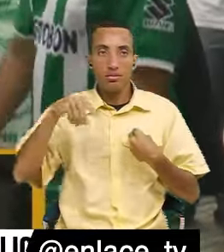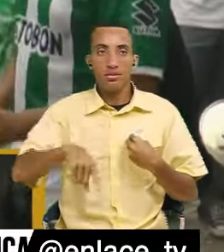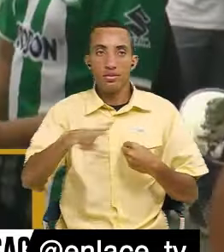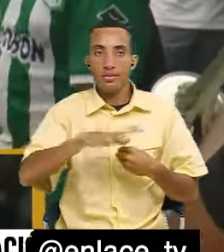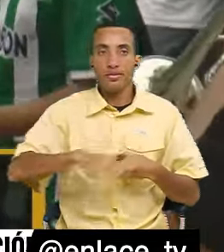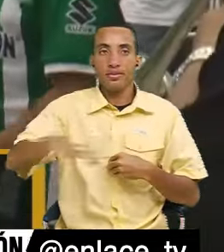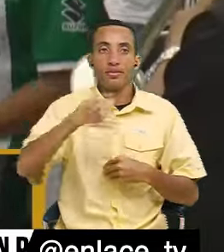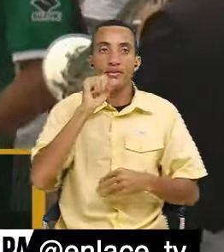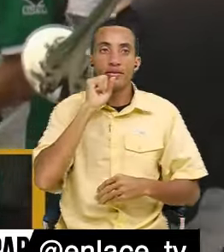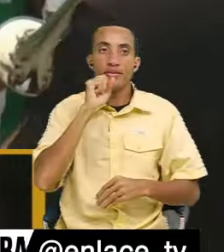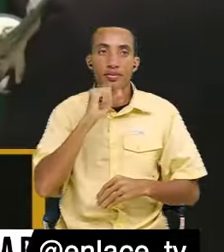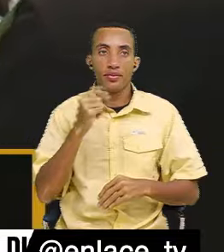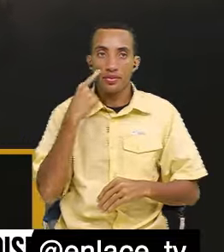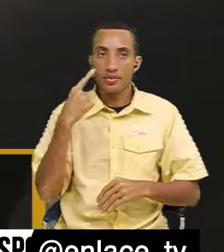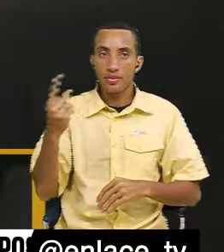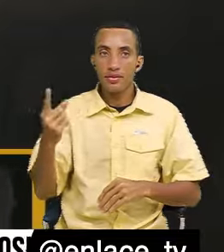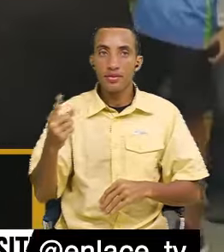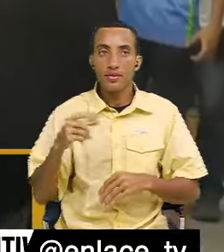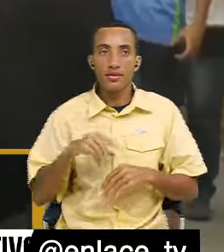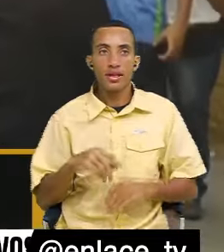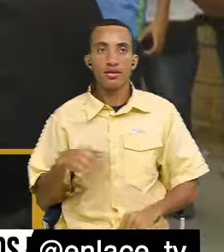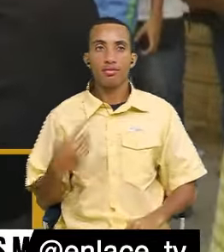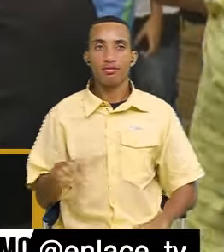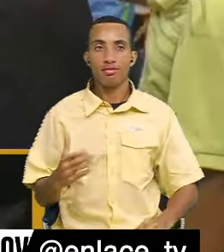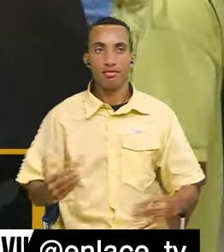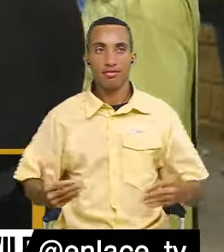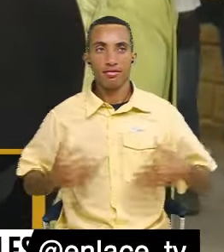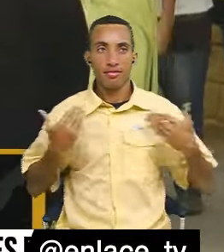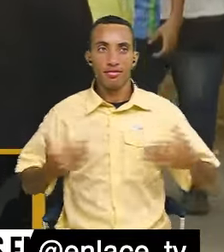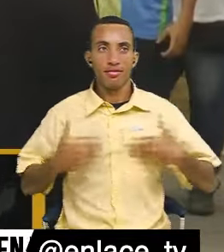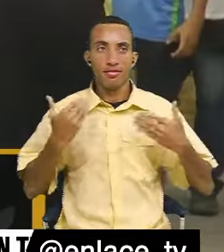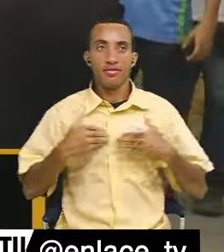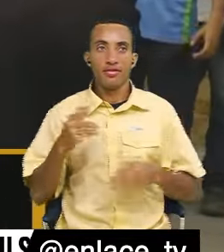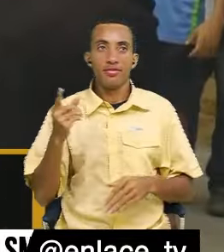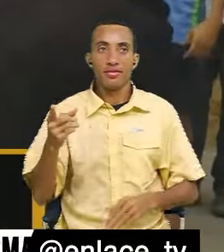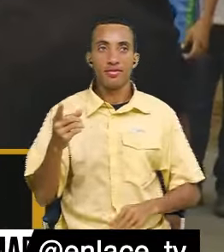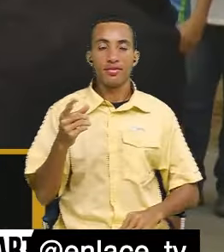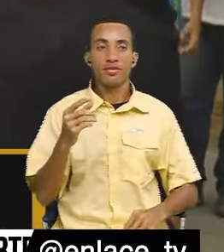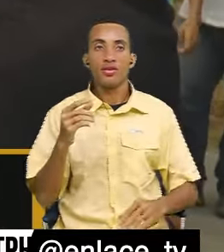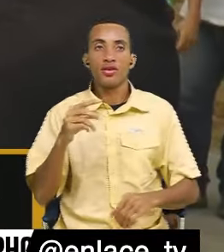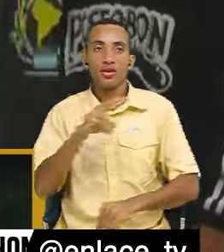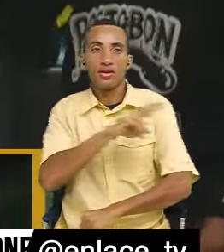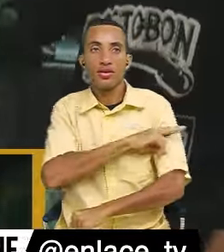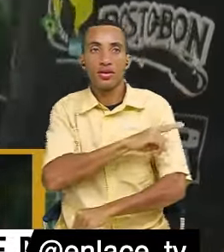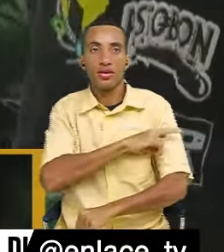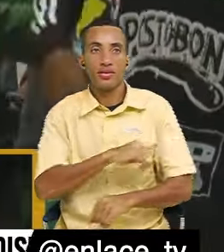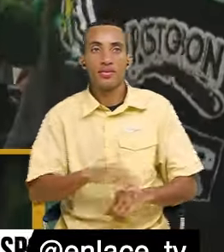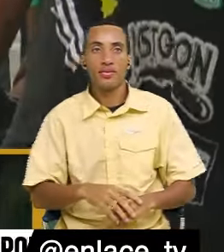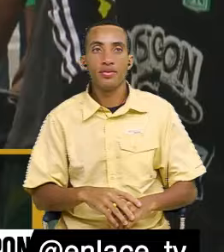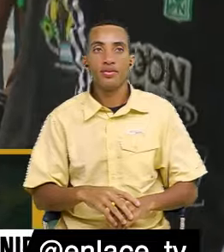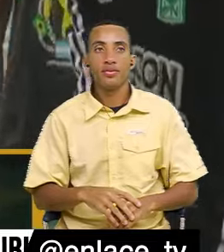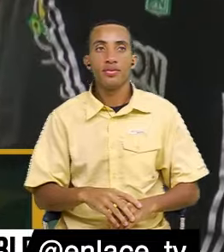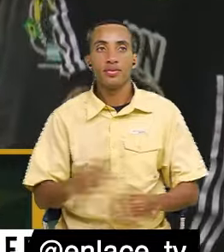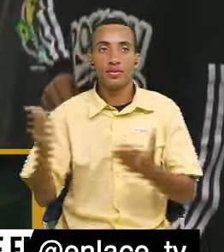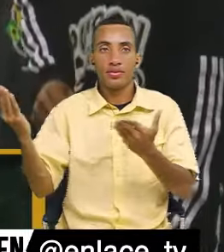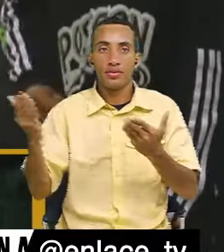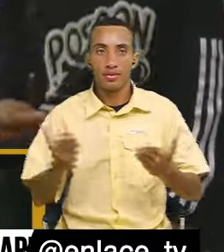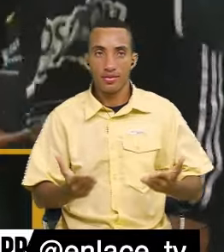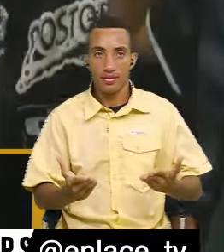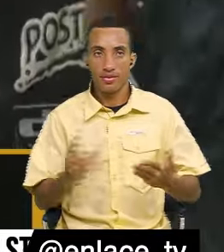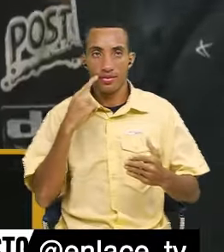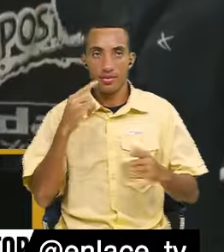los miembros de esta barra que se encuentran muy animados en este Hotel San Silvestre. Amigo, bienvenido a Barrancabermeja.